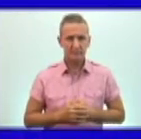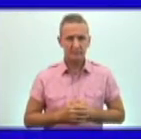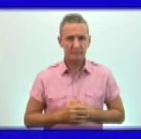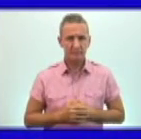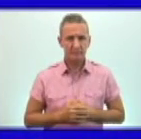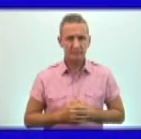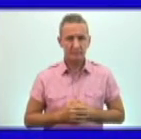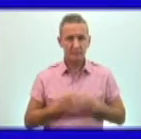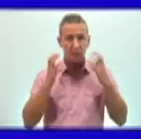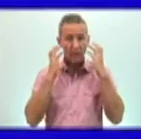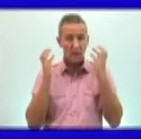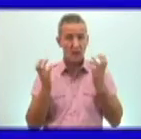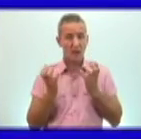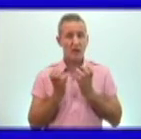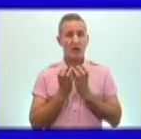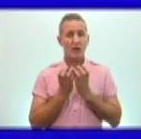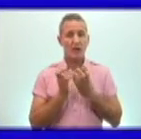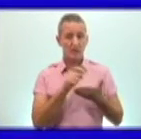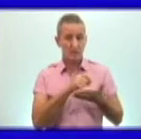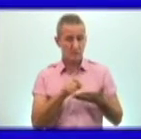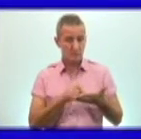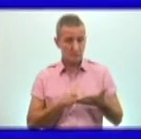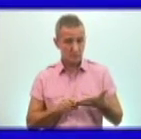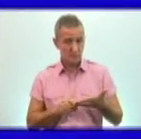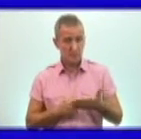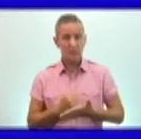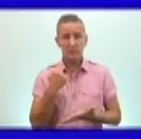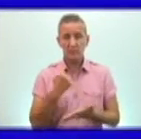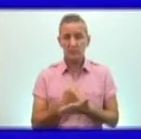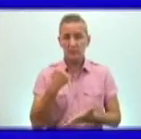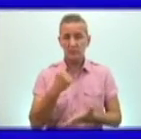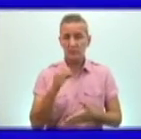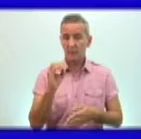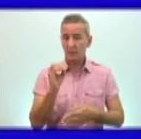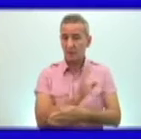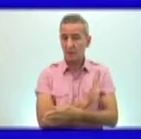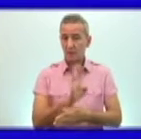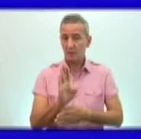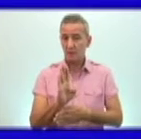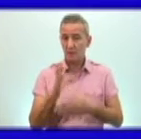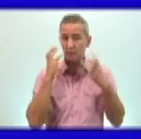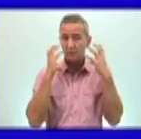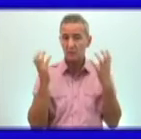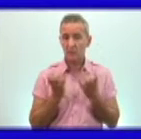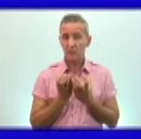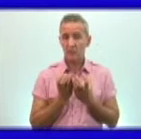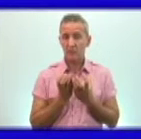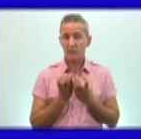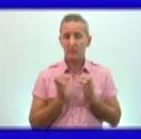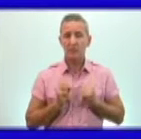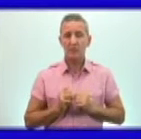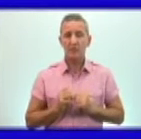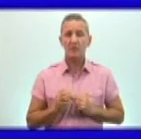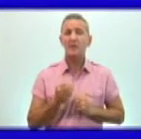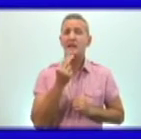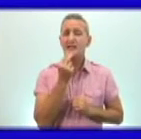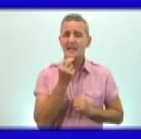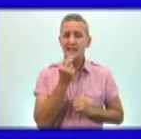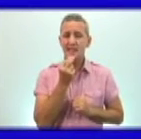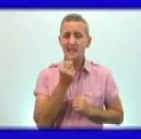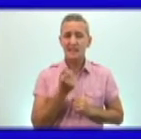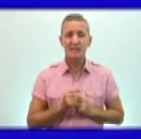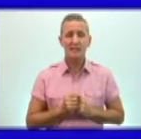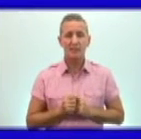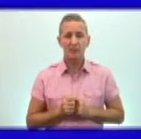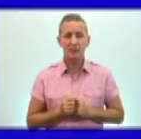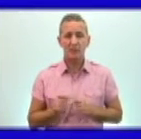de vista marxista, tal como lo corroboran las propias obras, la doctrina marxista y su tendencia leninista articulan el